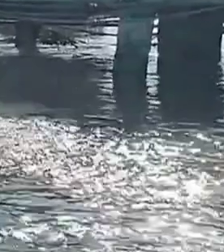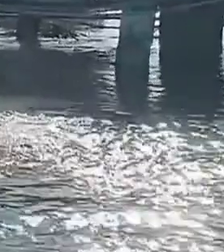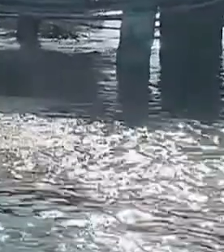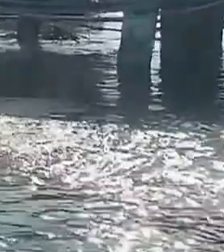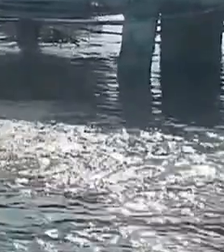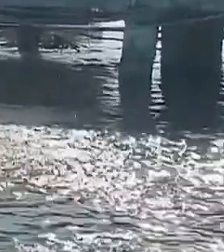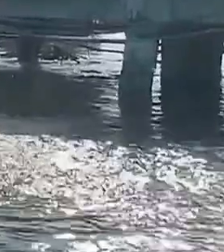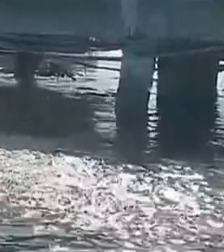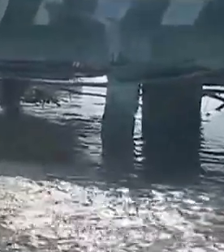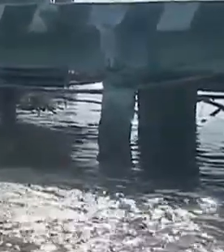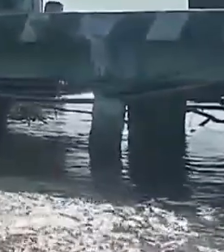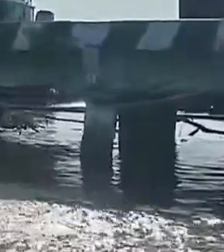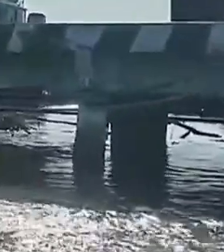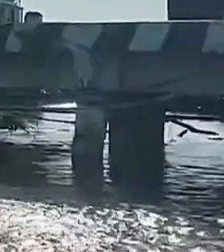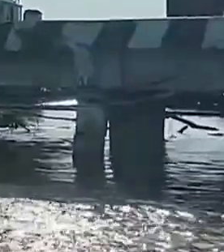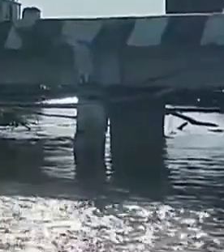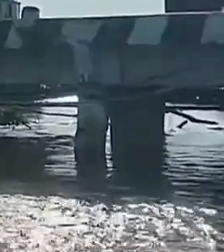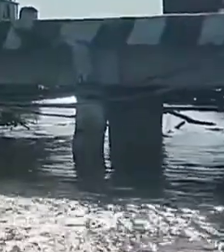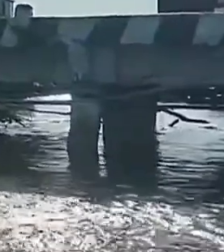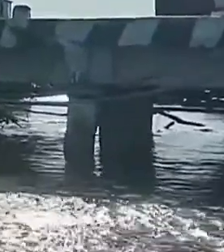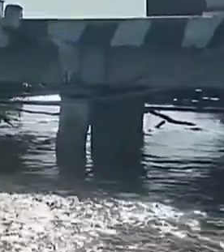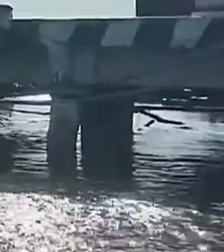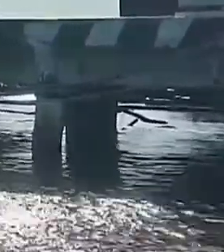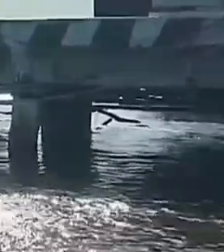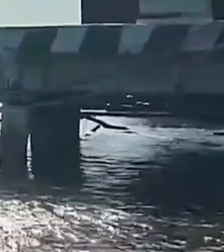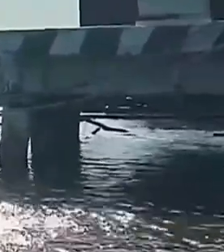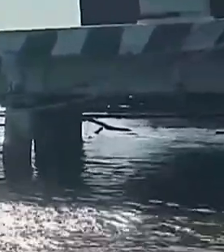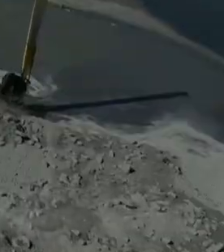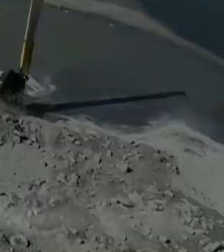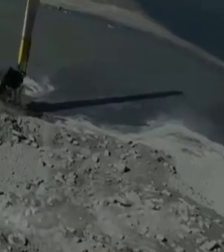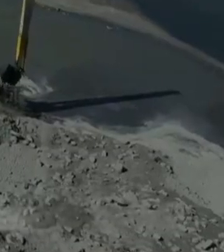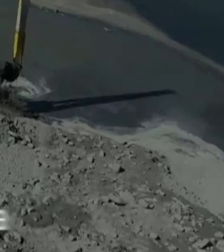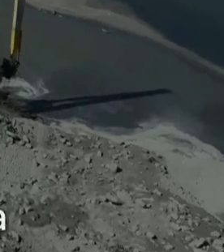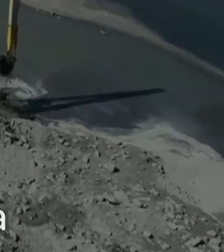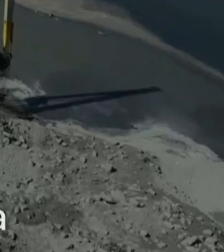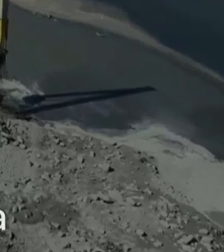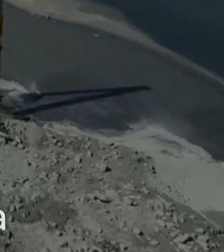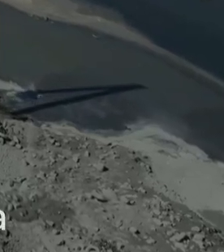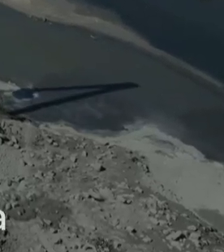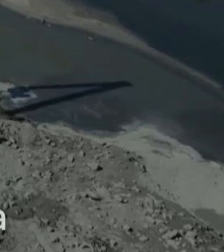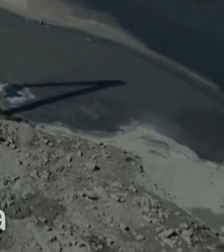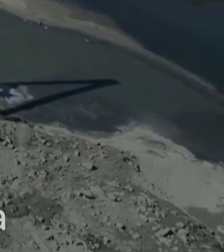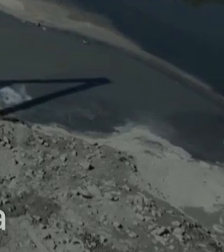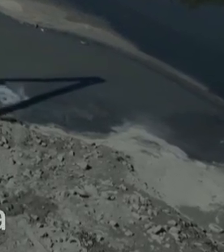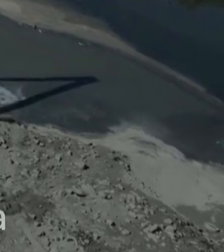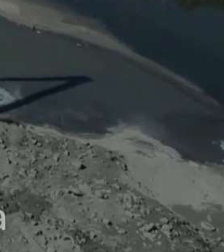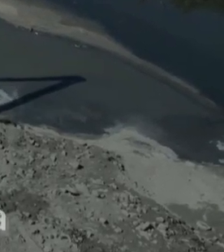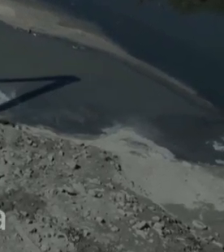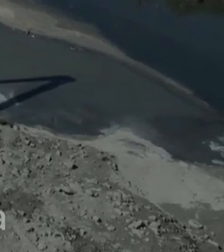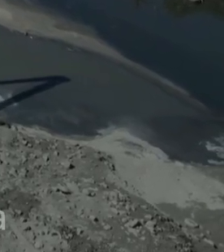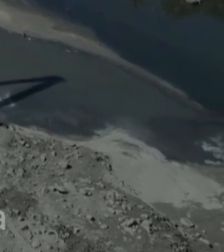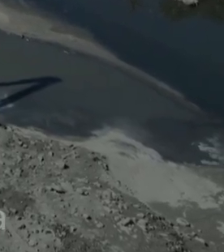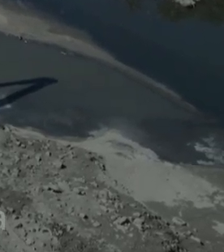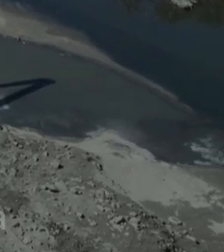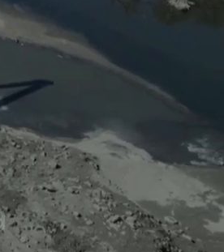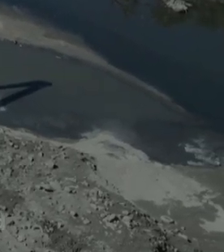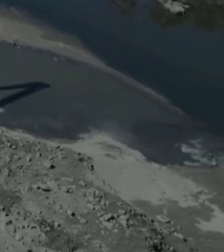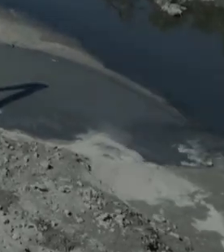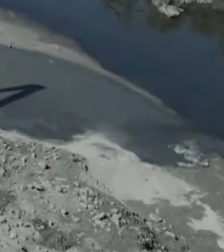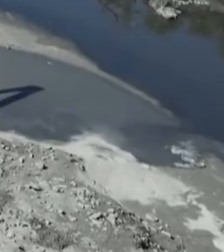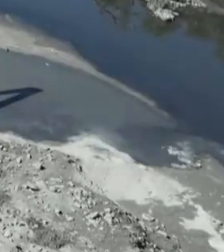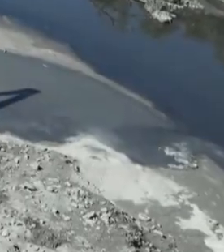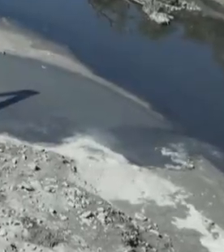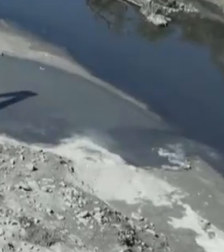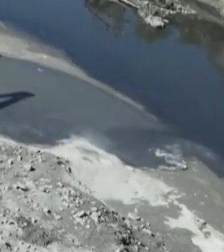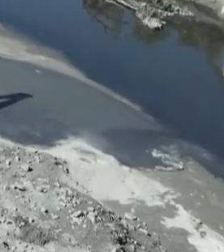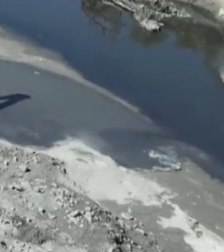versatilidad de poder adaptarle diferentes equipos de corte y succión. Dragado con maquinaria pesada. La maquinaria pesada es